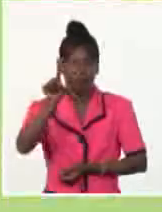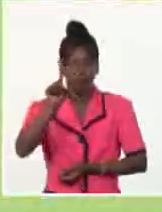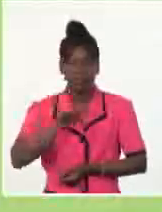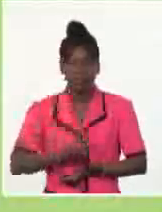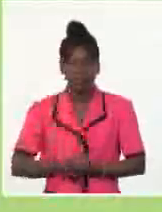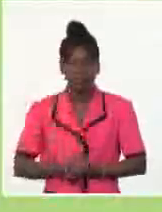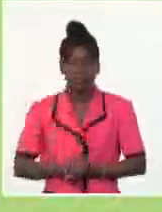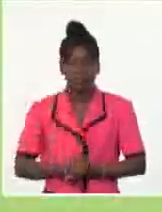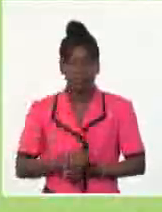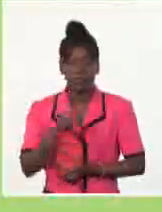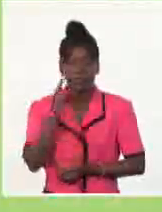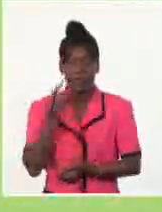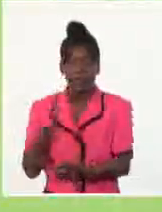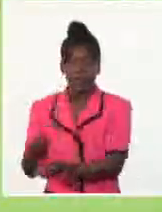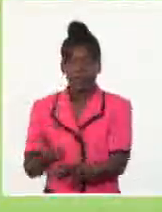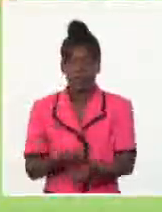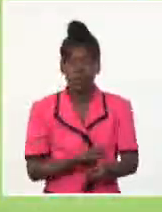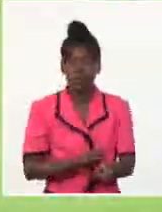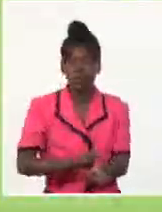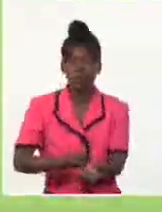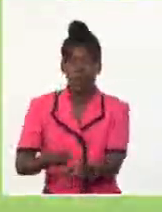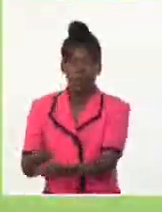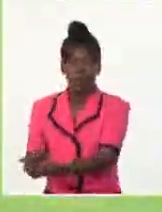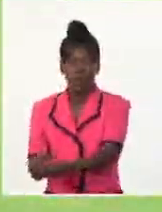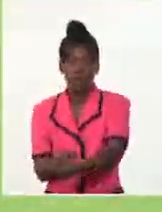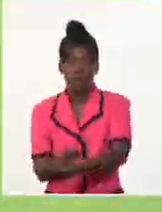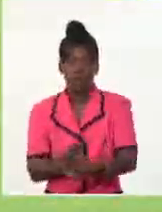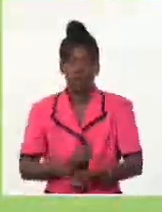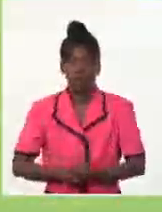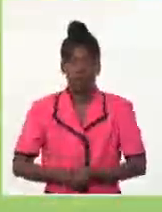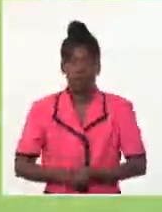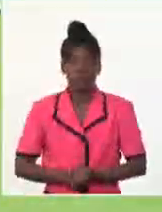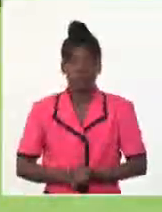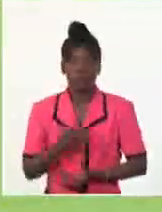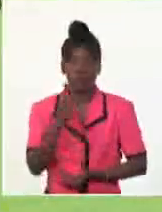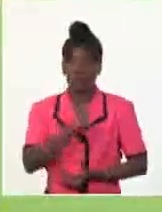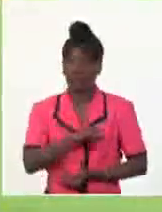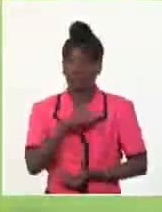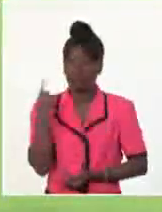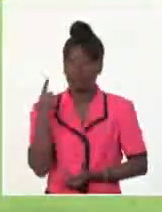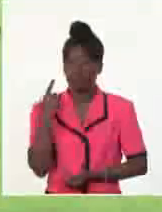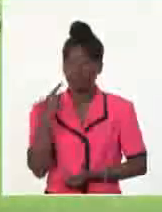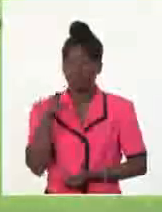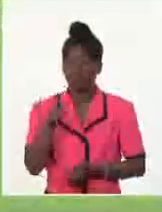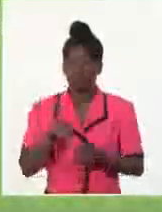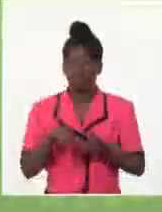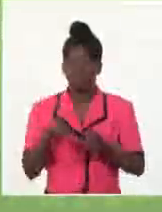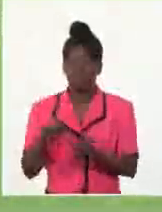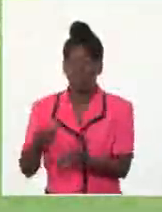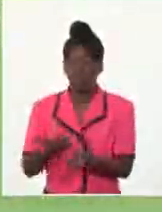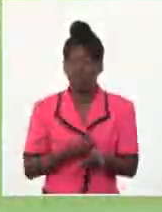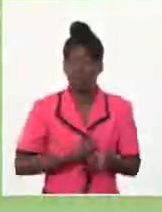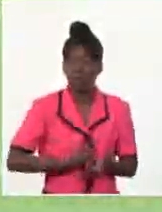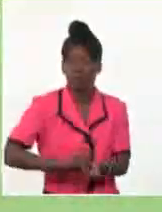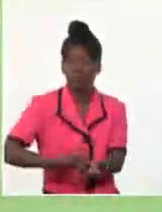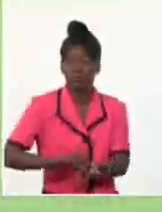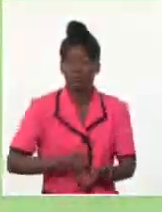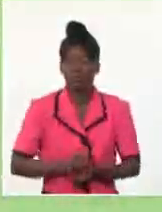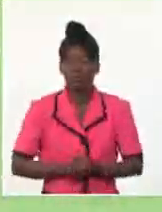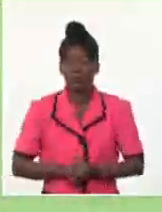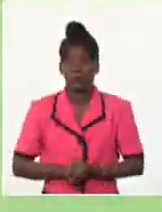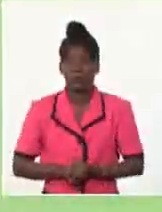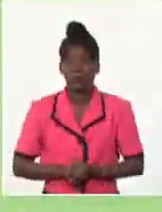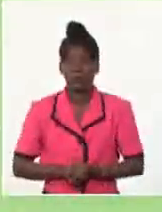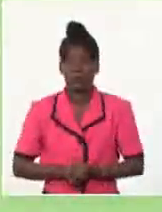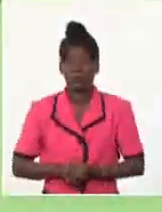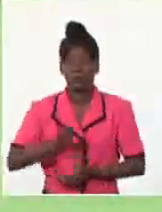como puntero en este departamento. Por los derrotados, Marcos Martínez fue el autor de la diana. Este es el 15º